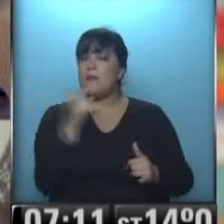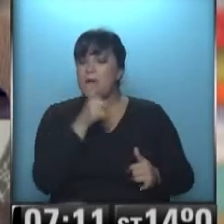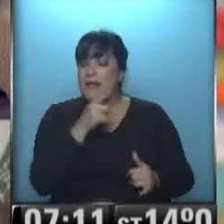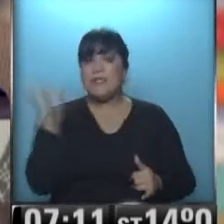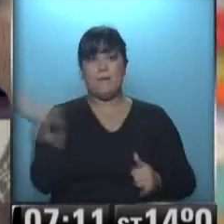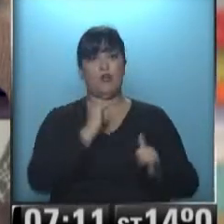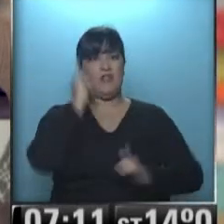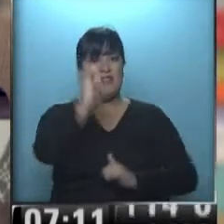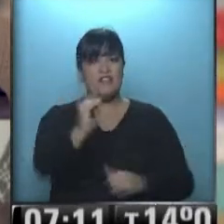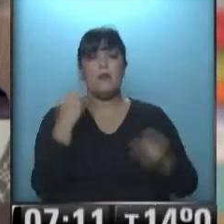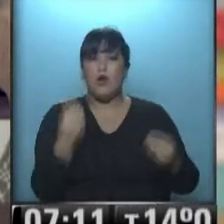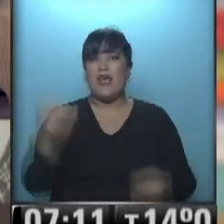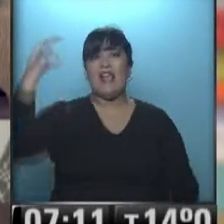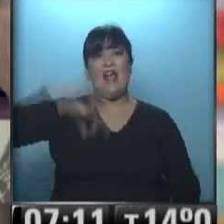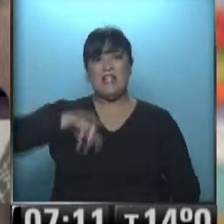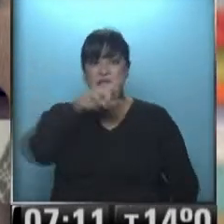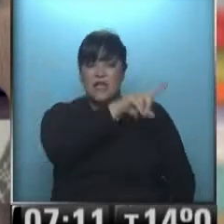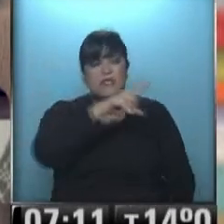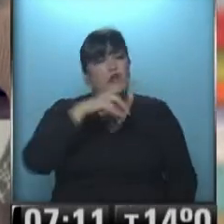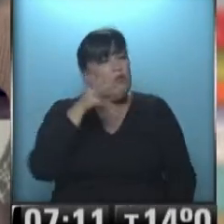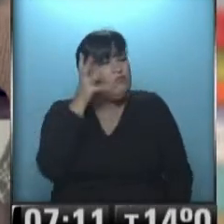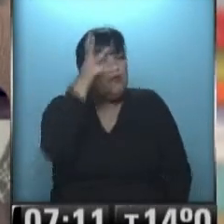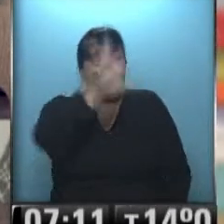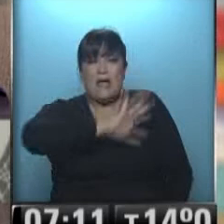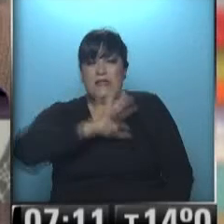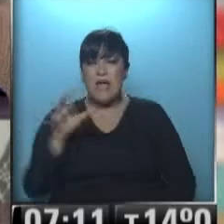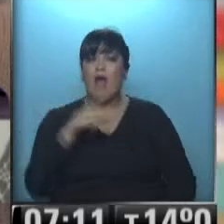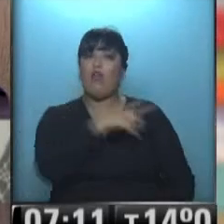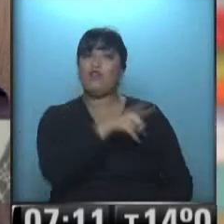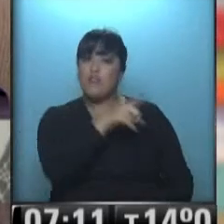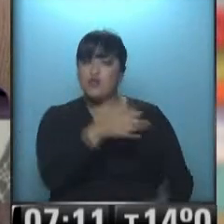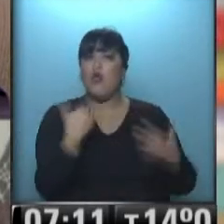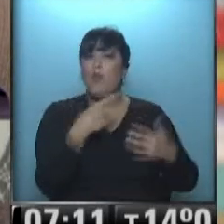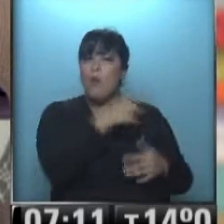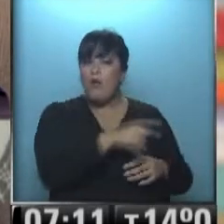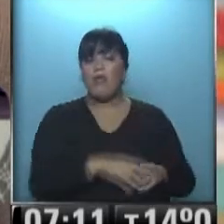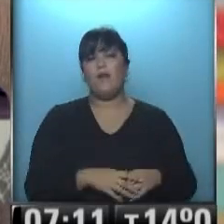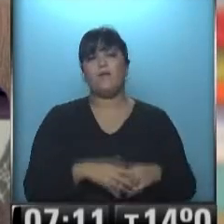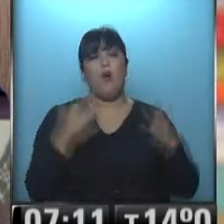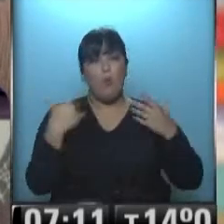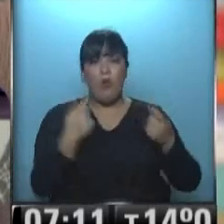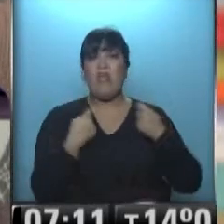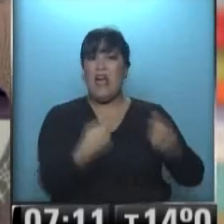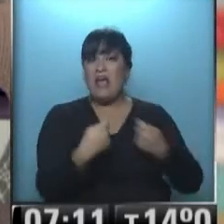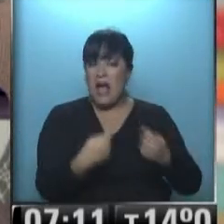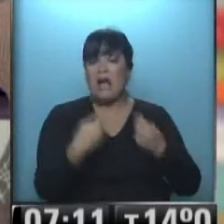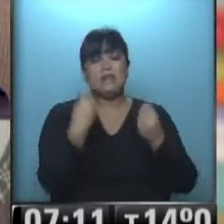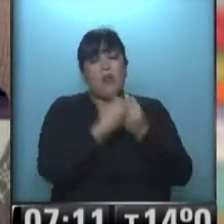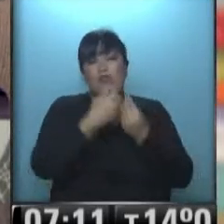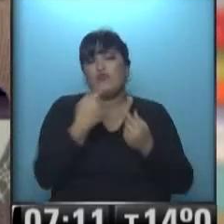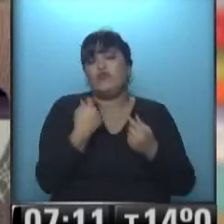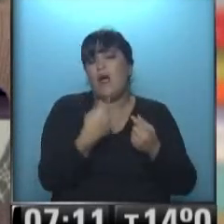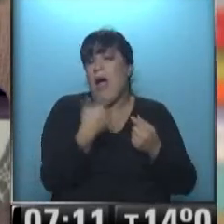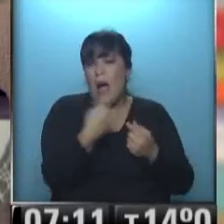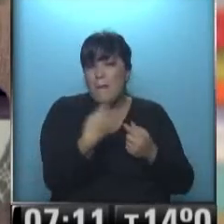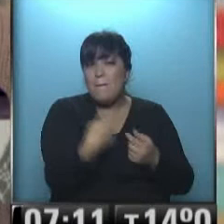tal la ganancia que tienen a través del accionar que les permite gastar una enorme cantidad de dinero